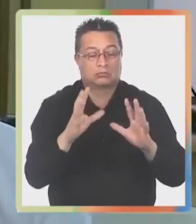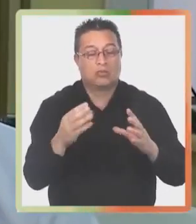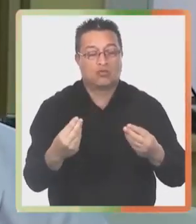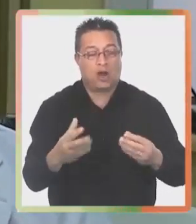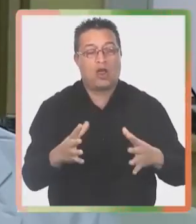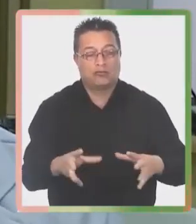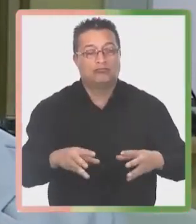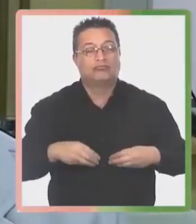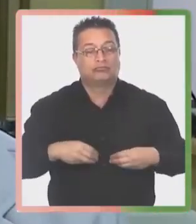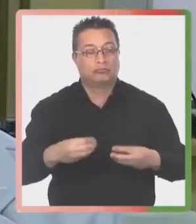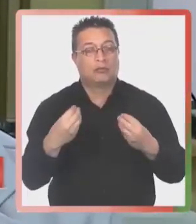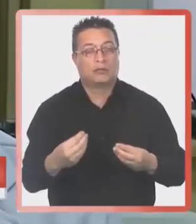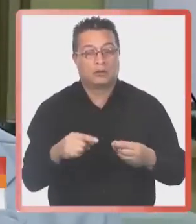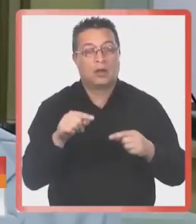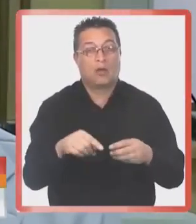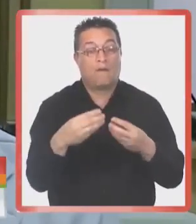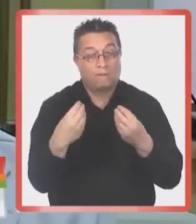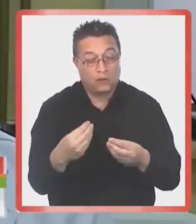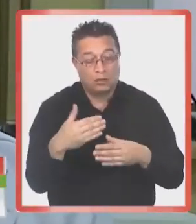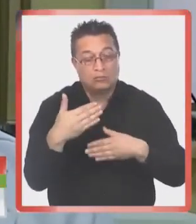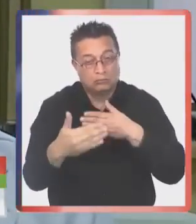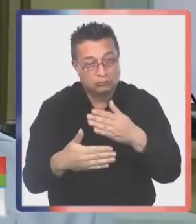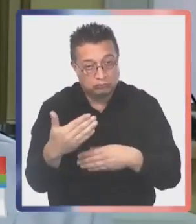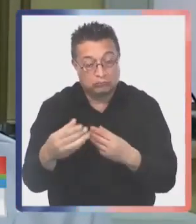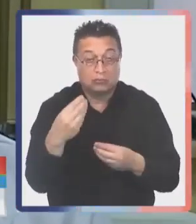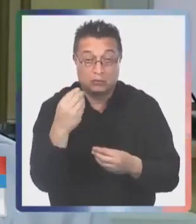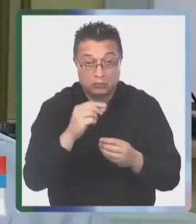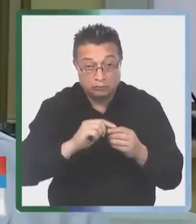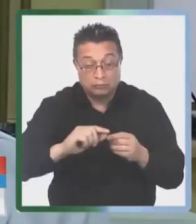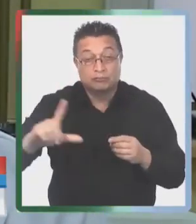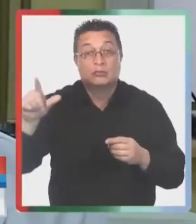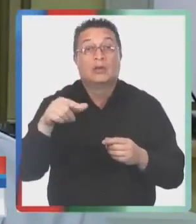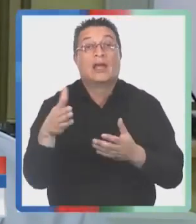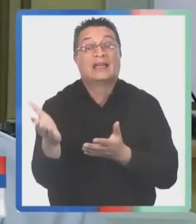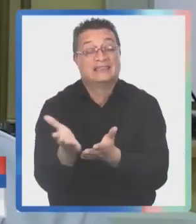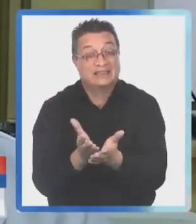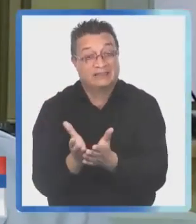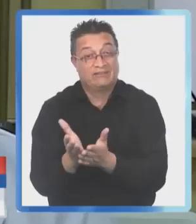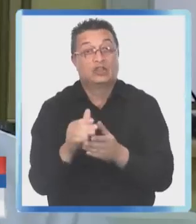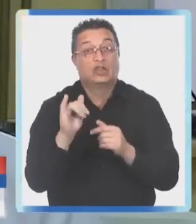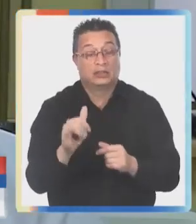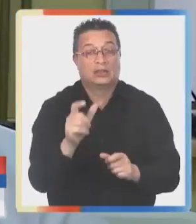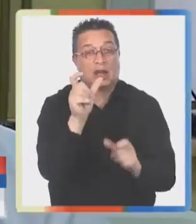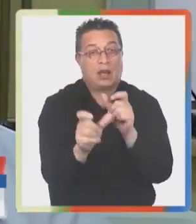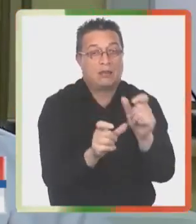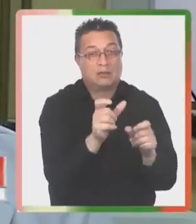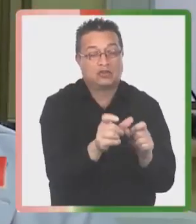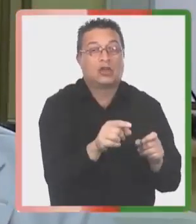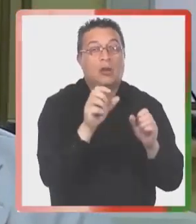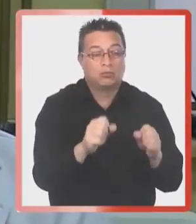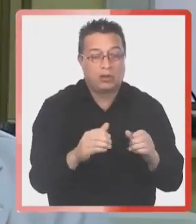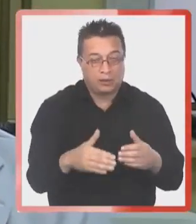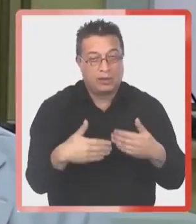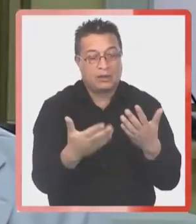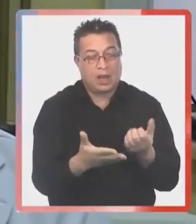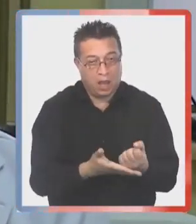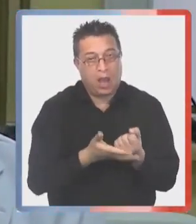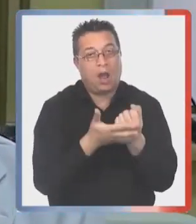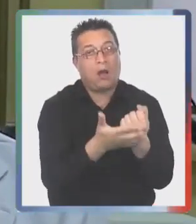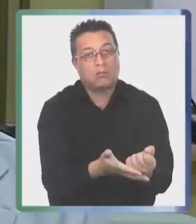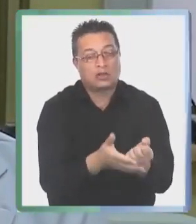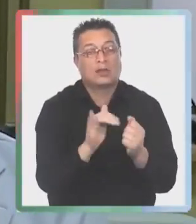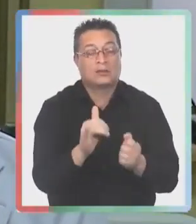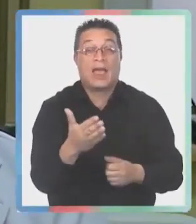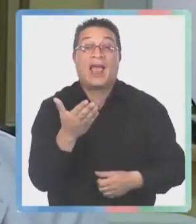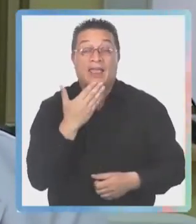cálidas, he tenido una recepción muy buena y en realidad vengo con hartas expectativas, tanto del servicio como de la población, de poder ser